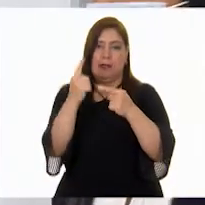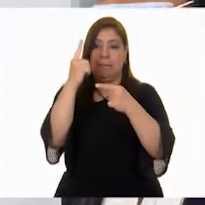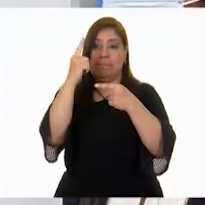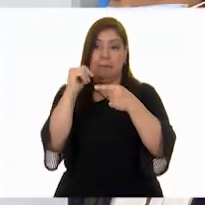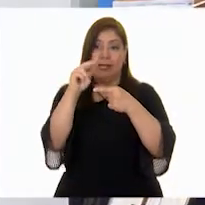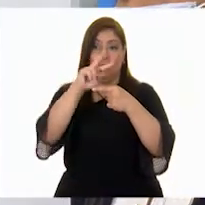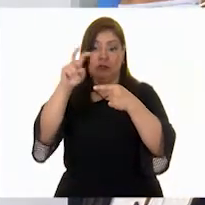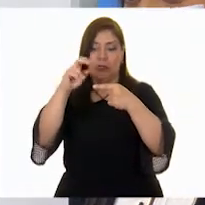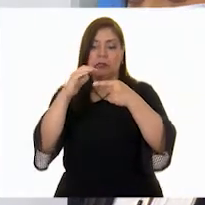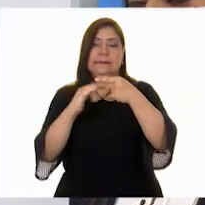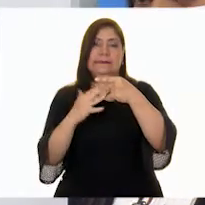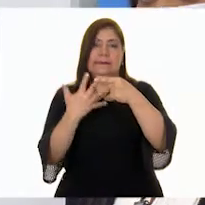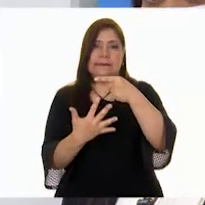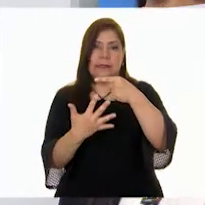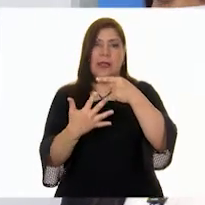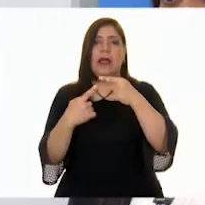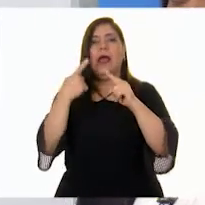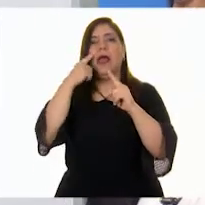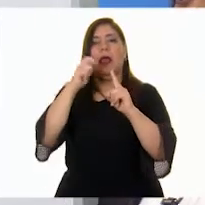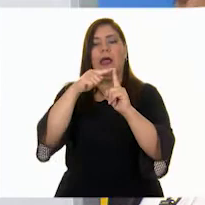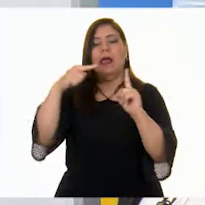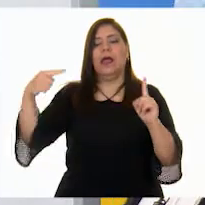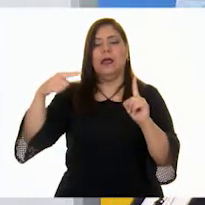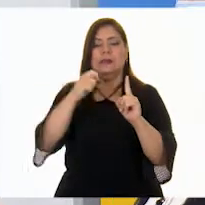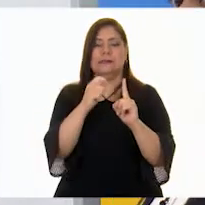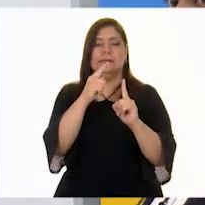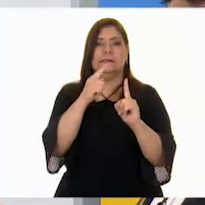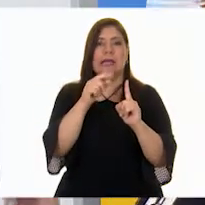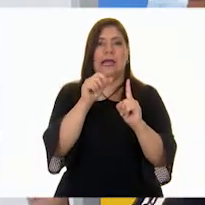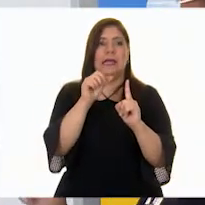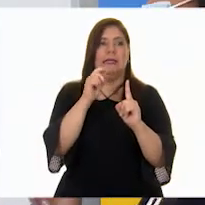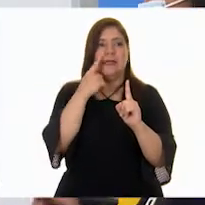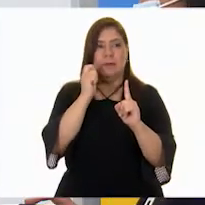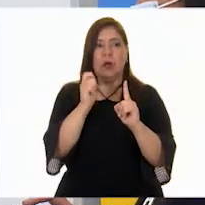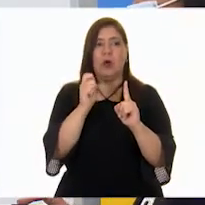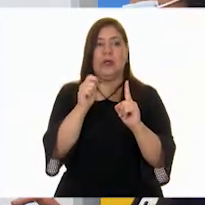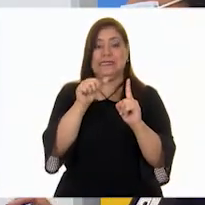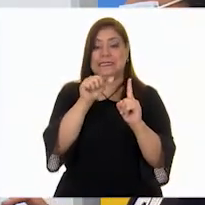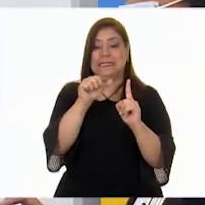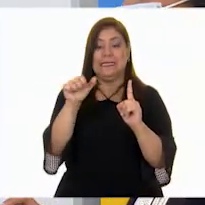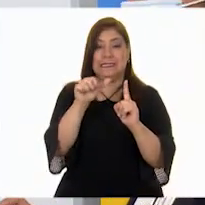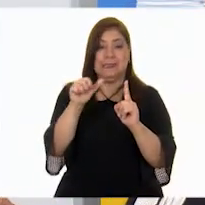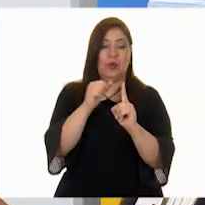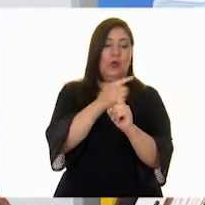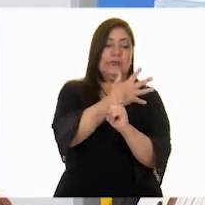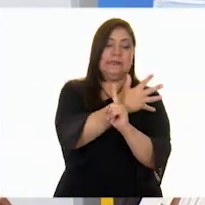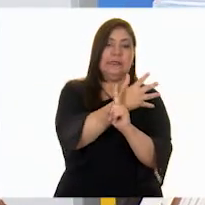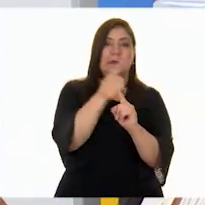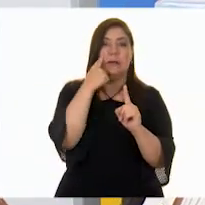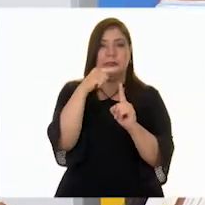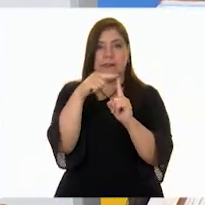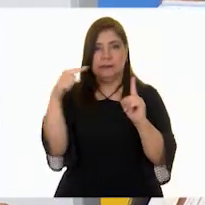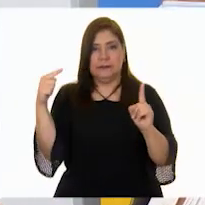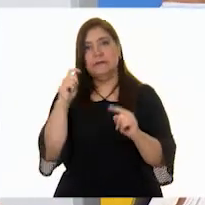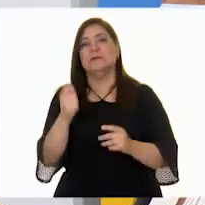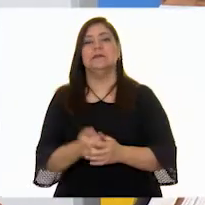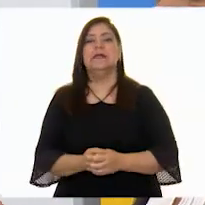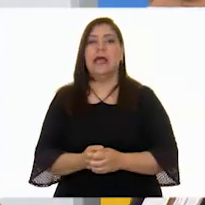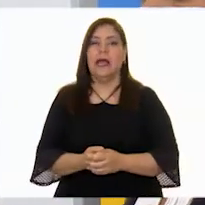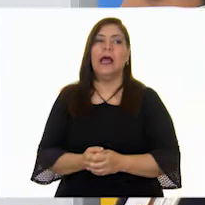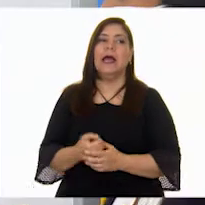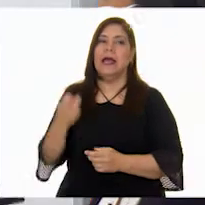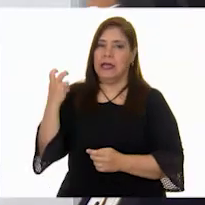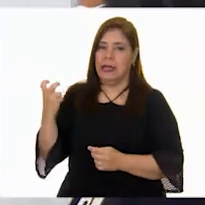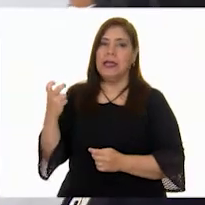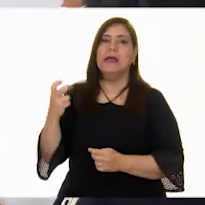que significa que vamos a dividir 600 entre 5. Uh-huh. Exacto. Y entonces esto